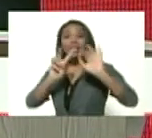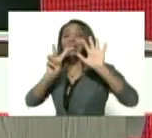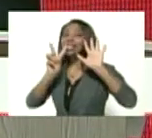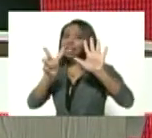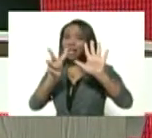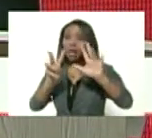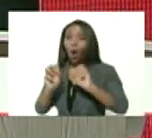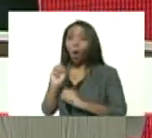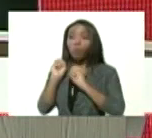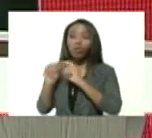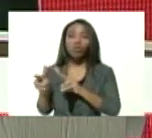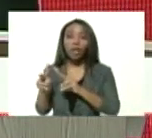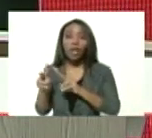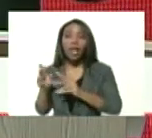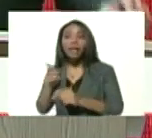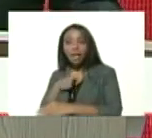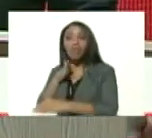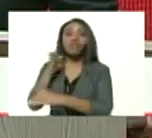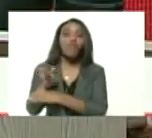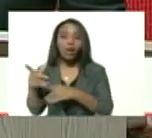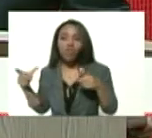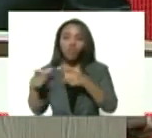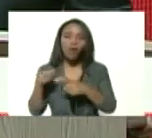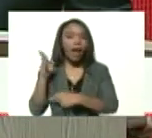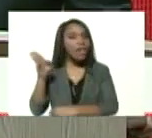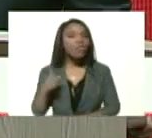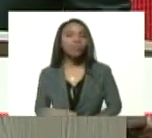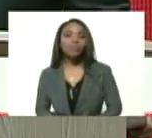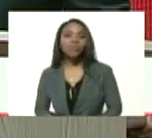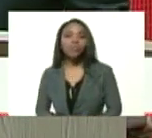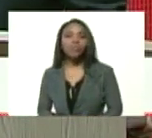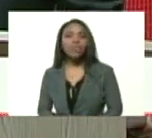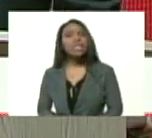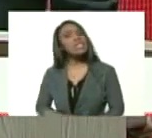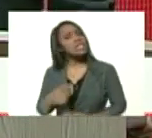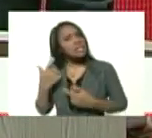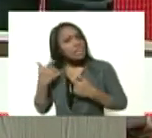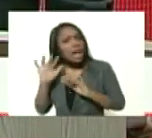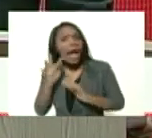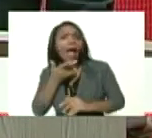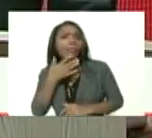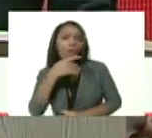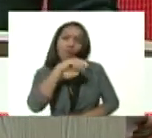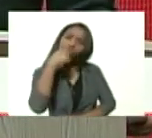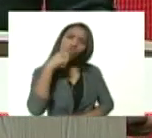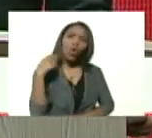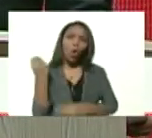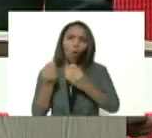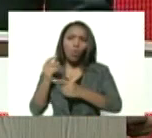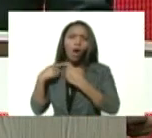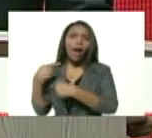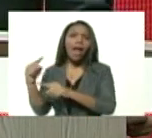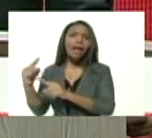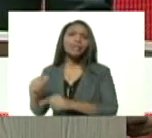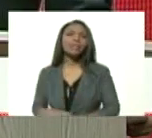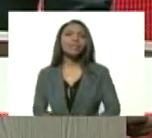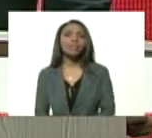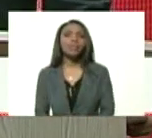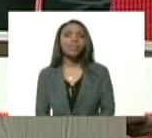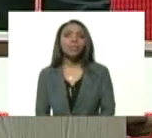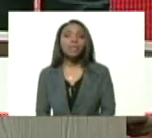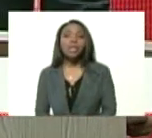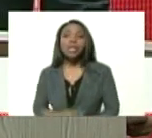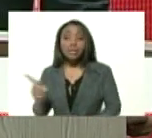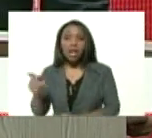7 oportunidades que se reunió con ellos? Si era un narcotraficante, como en efecto lo es, si